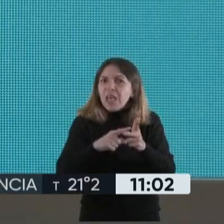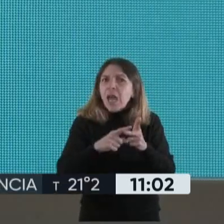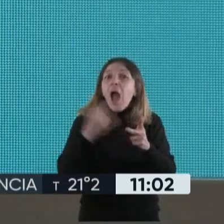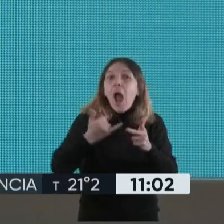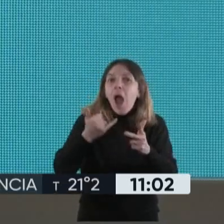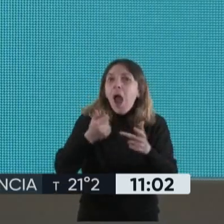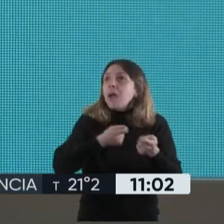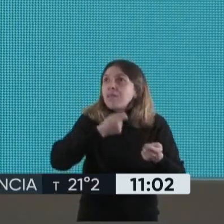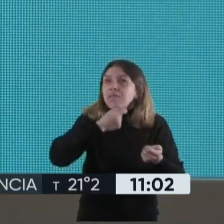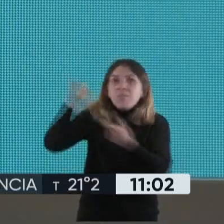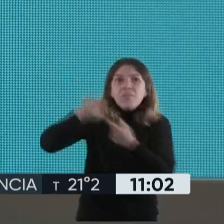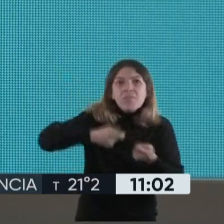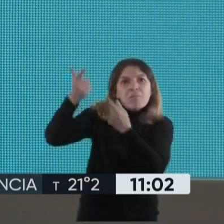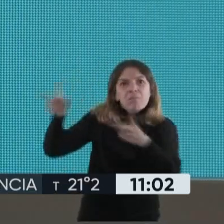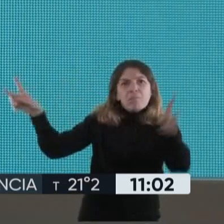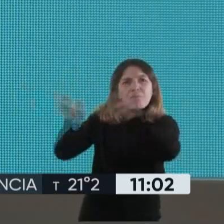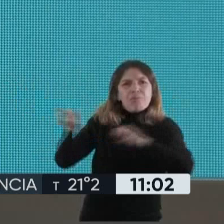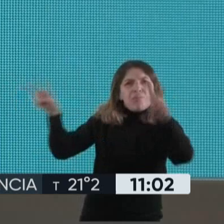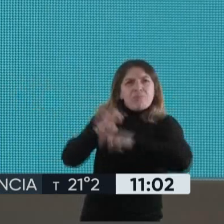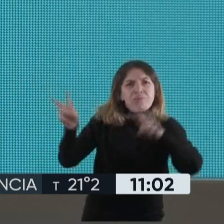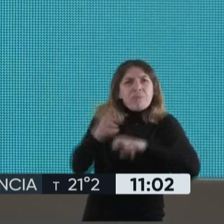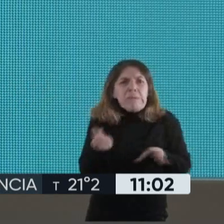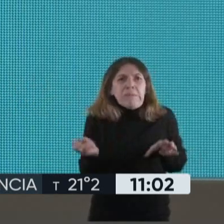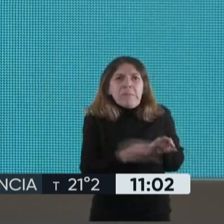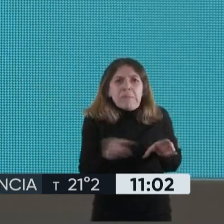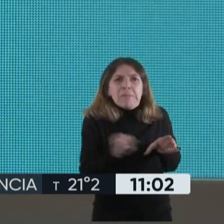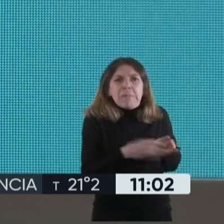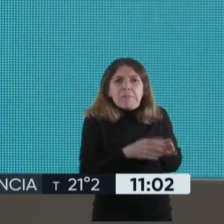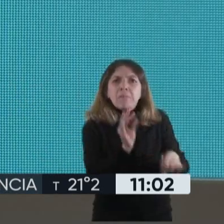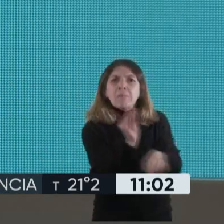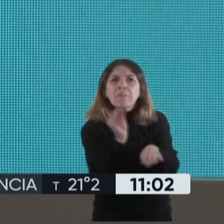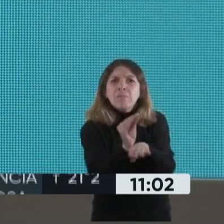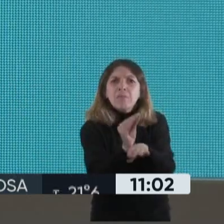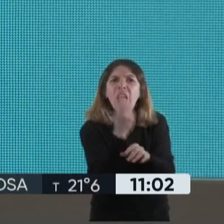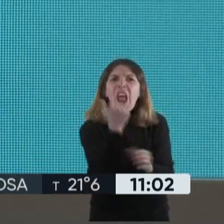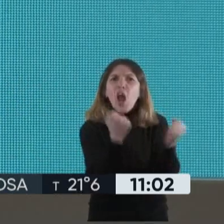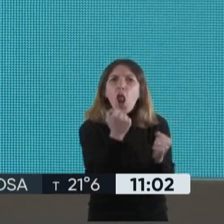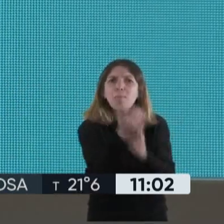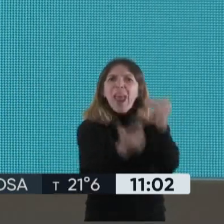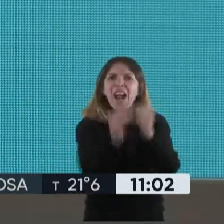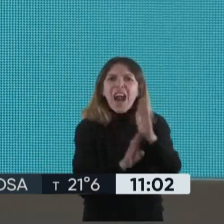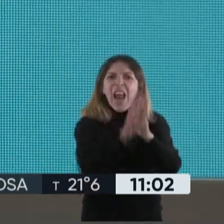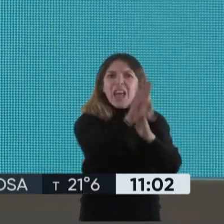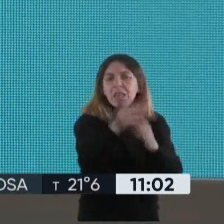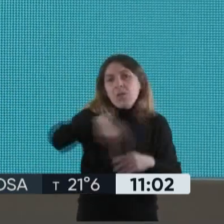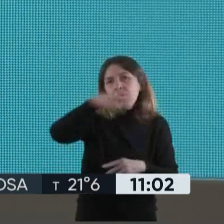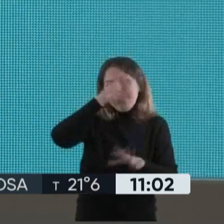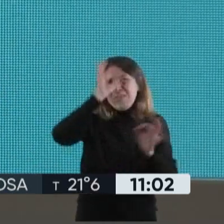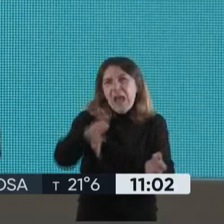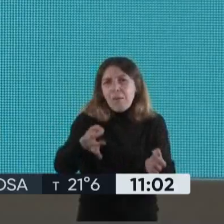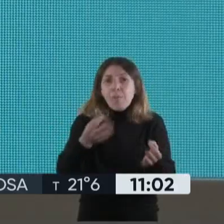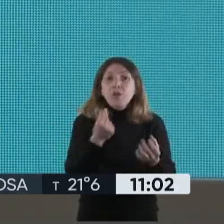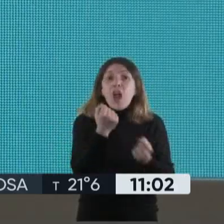divisas con las cuales poder sostener el crecimiento económico, porque sabemos que el crecimiento económico requiere